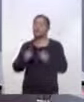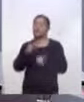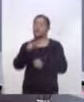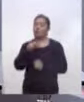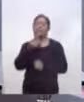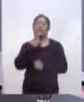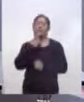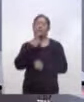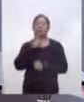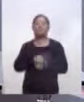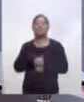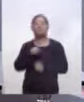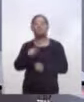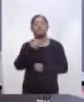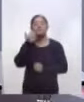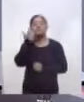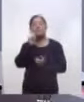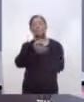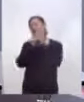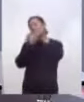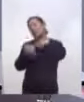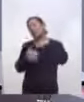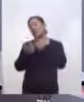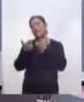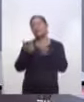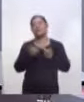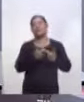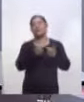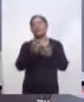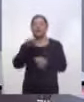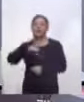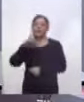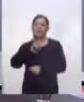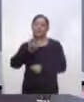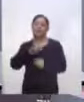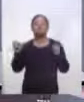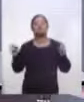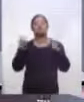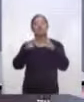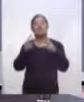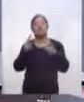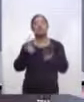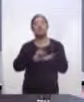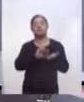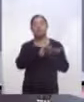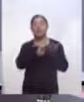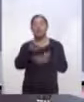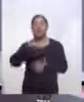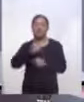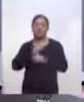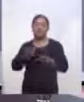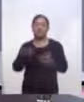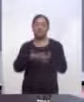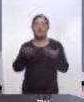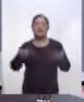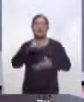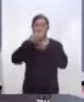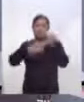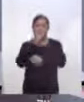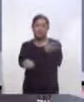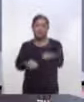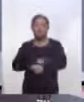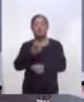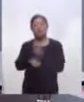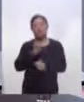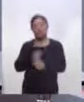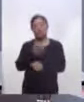su utilidad si va a ser algún cambio de moneda en este viernes. Nos despedimos ya con esta información de esta segunda emisión de Ahora Noticias. Lo